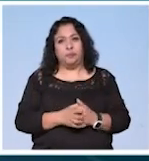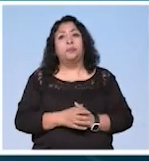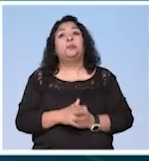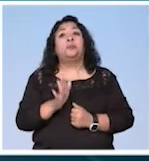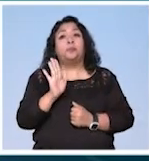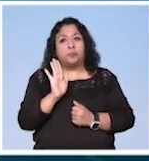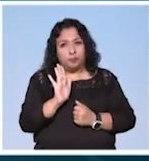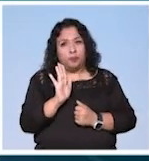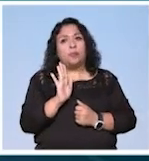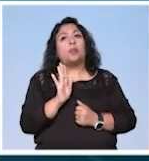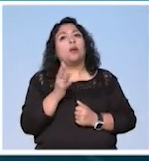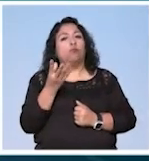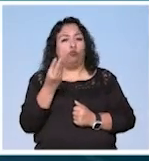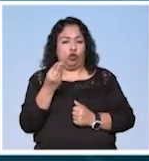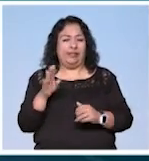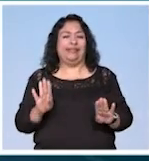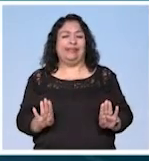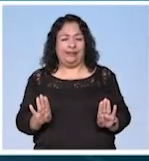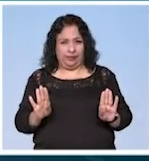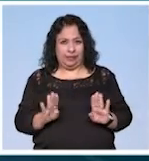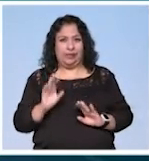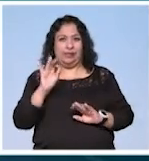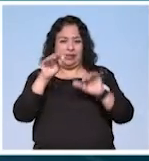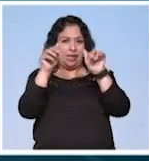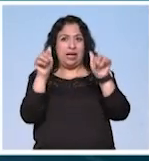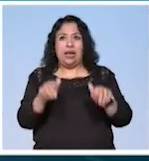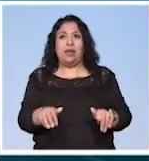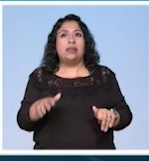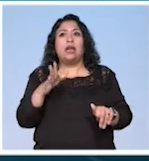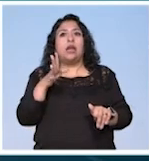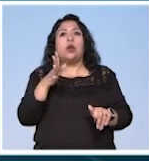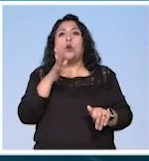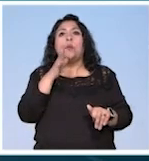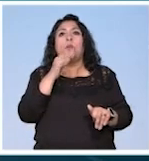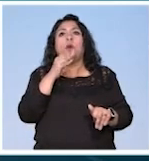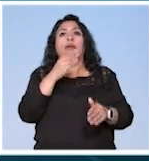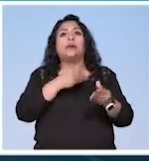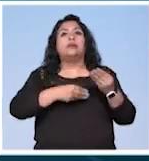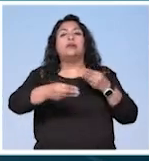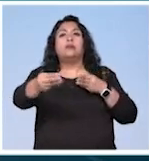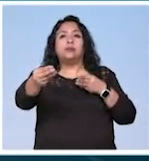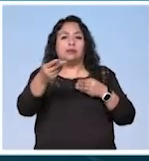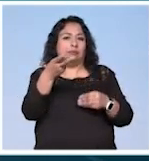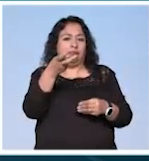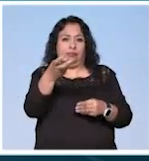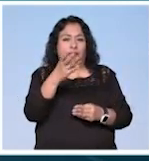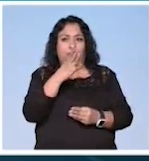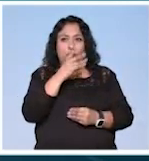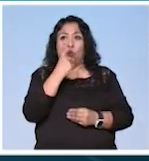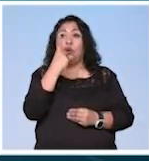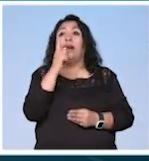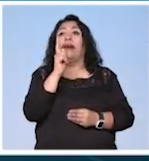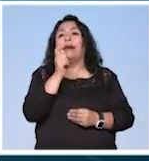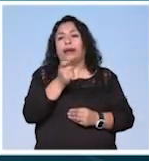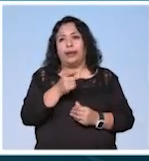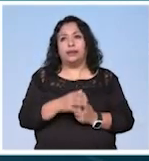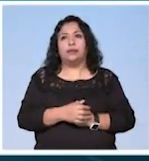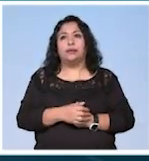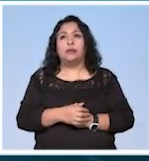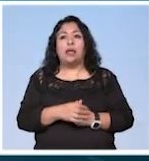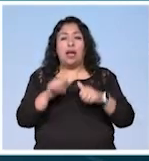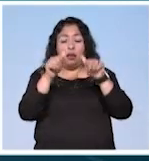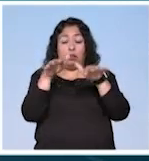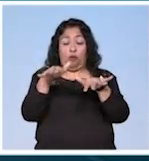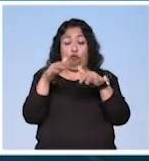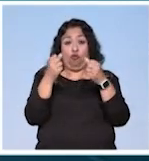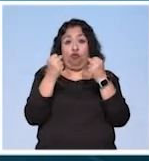pues muchas Hay muchísimas características del arte que no pueden ser transmitidas a través de eso y una de ellas es que el